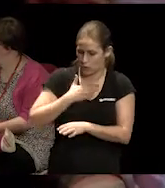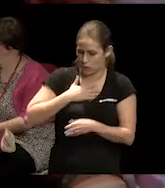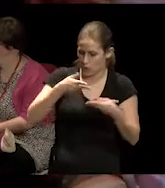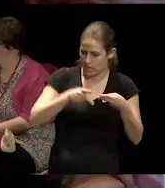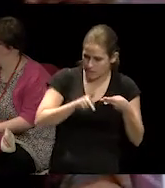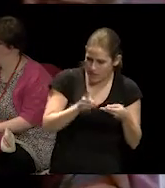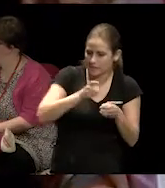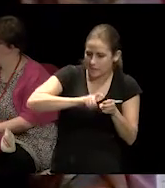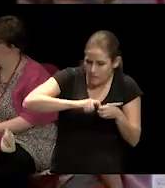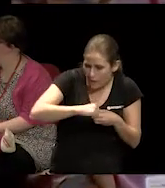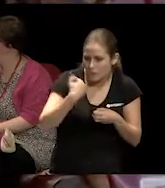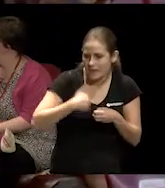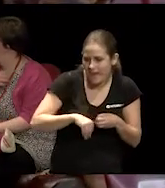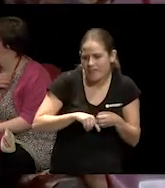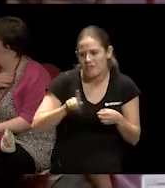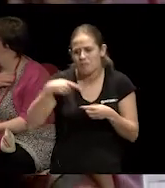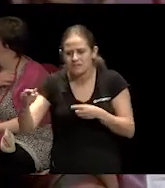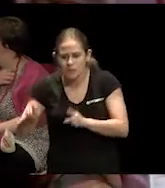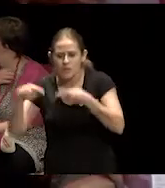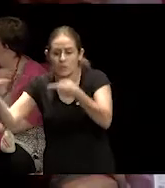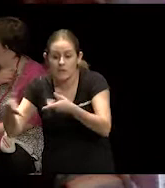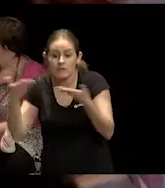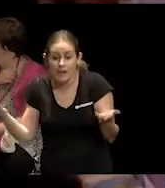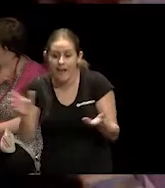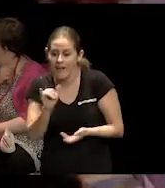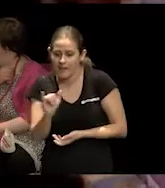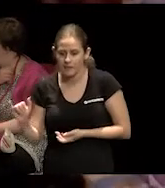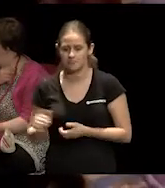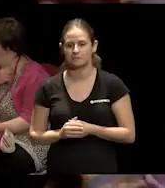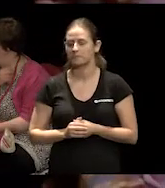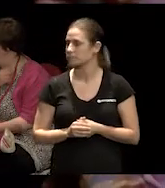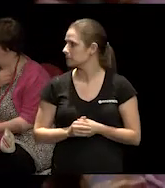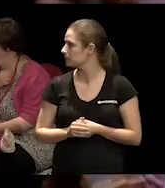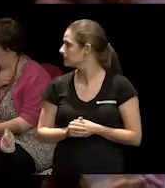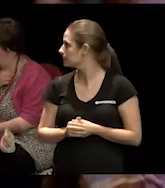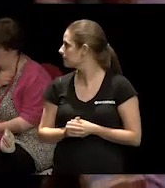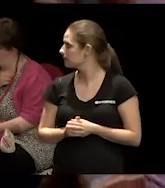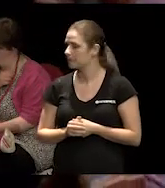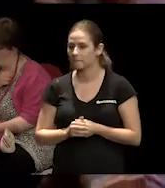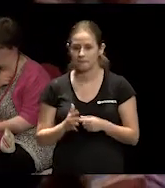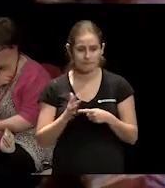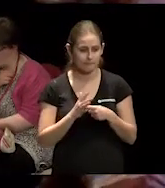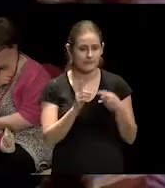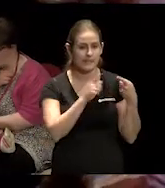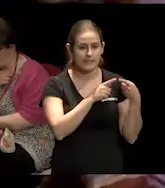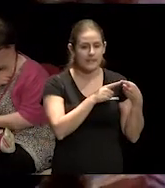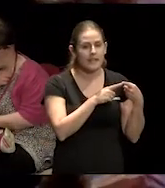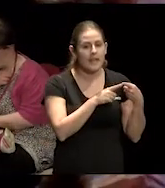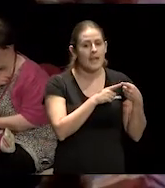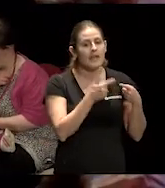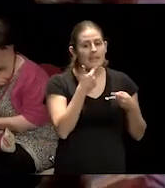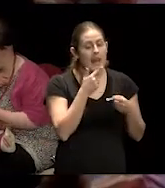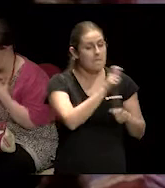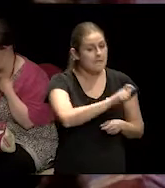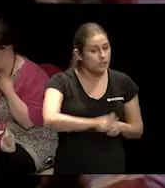allí. Gracias. Hola. Respecto a la selección de las personas, todo lo que son